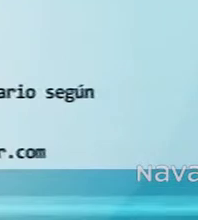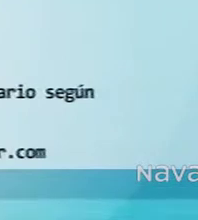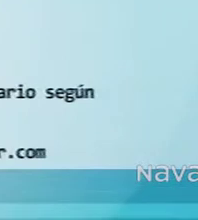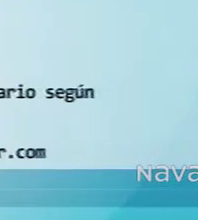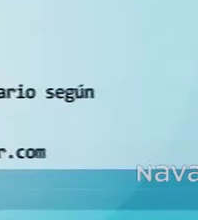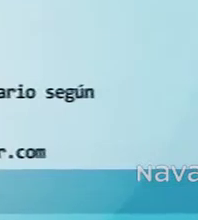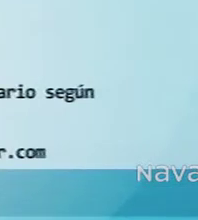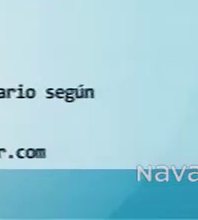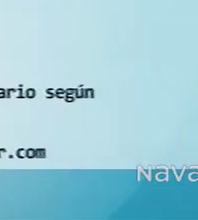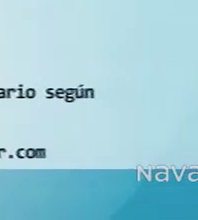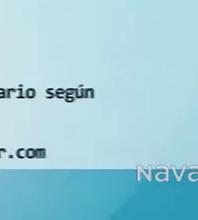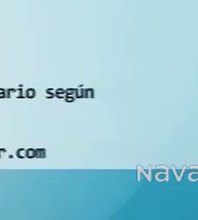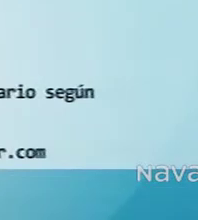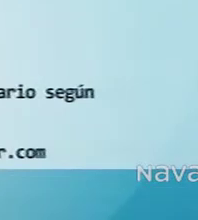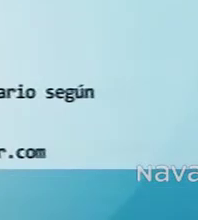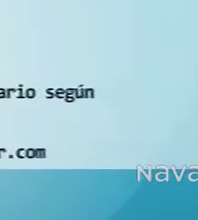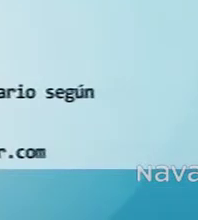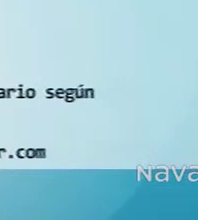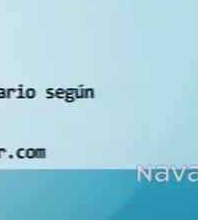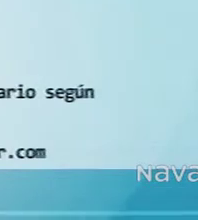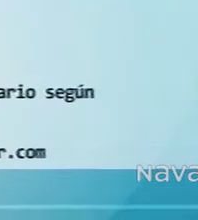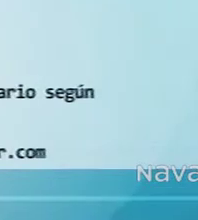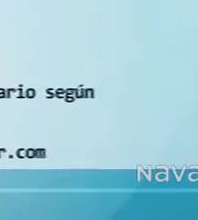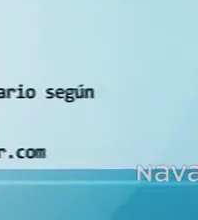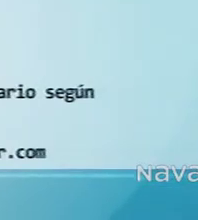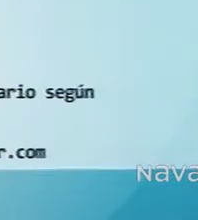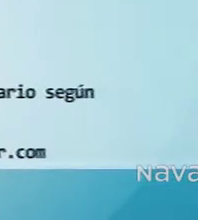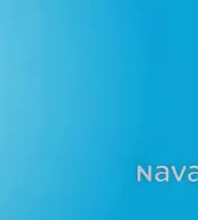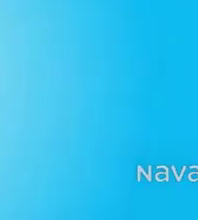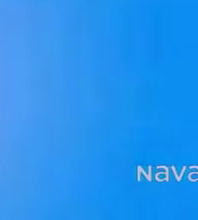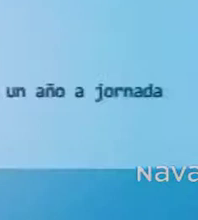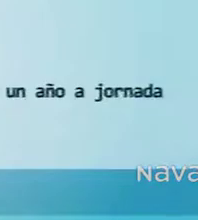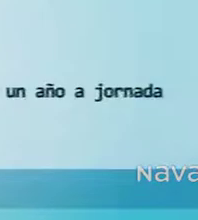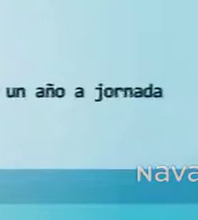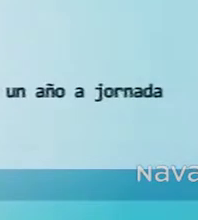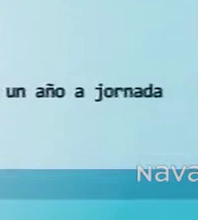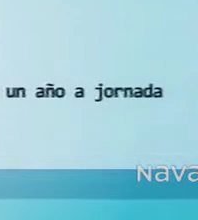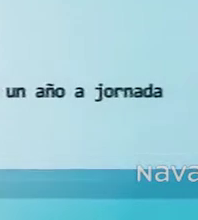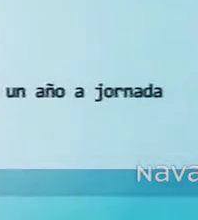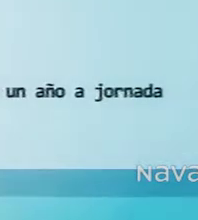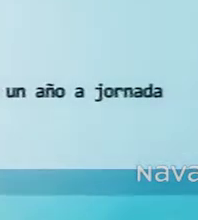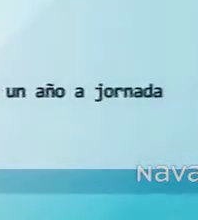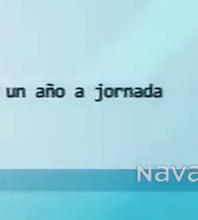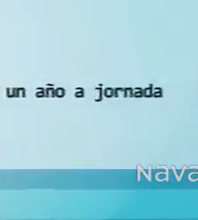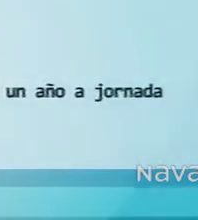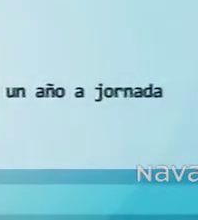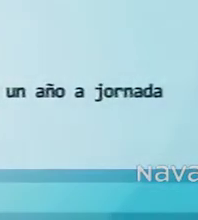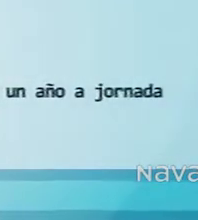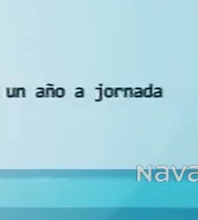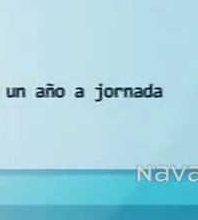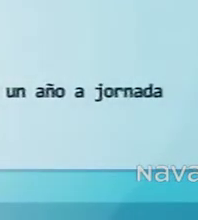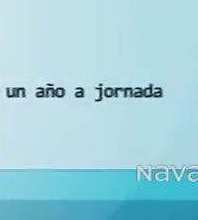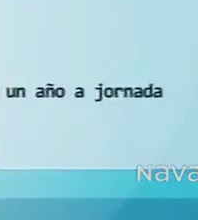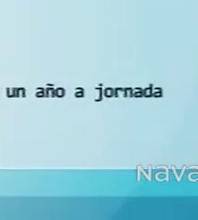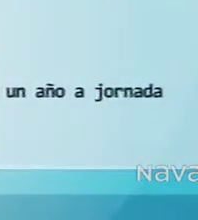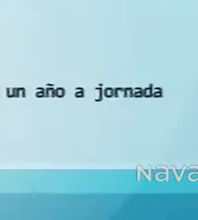a viviana.planas.elior.com. En Elizondo buscan una persona para un puesto de